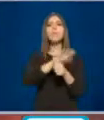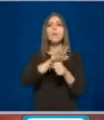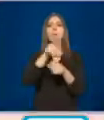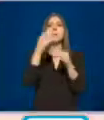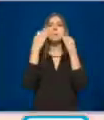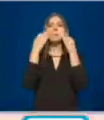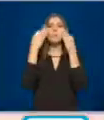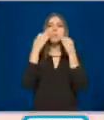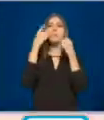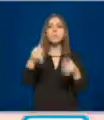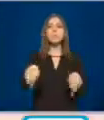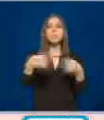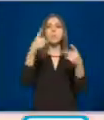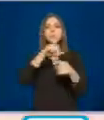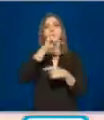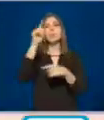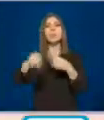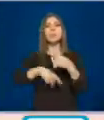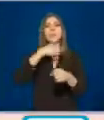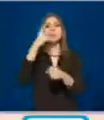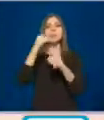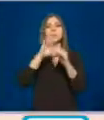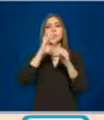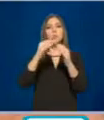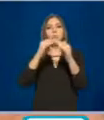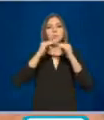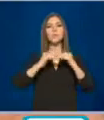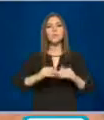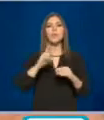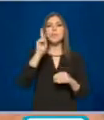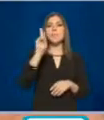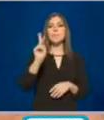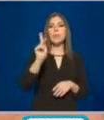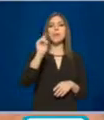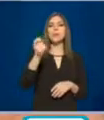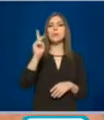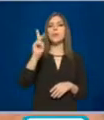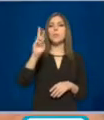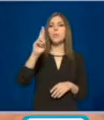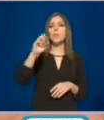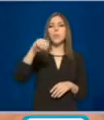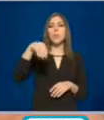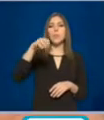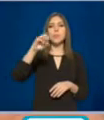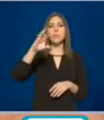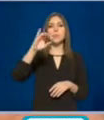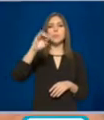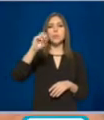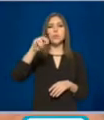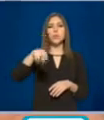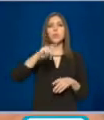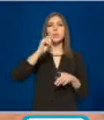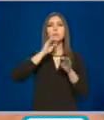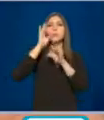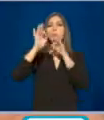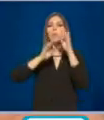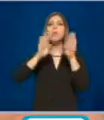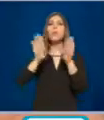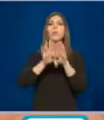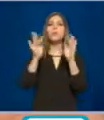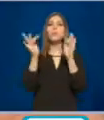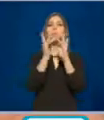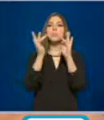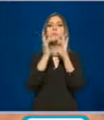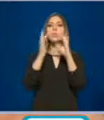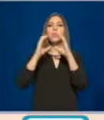manera irte a la siguiente P, que es la promoción, que es la forma en cómo te vas a comunicar con tus clientes. En que van a conocer tu